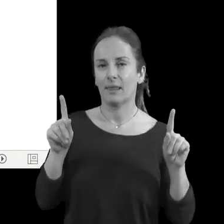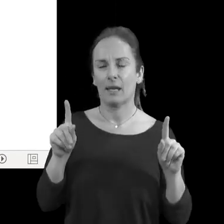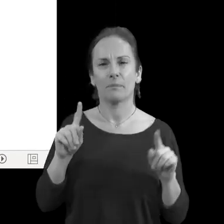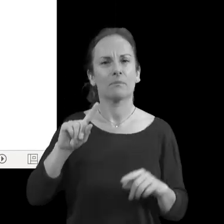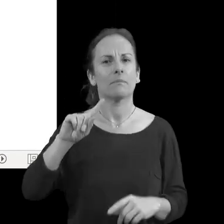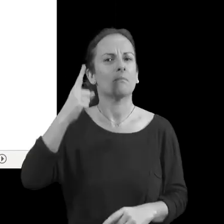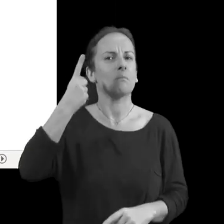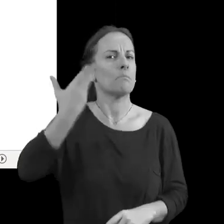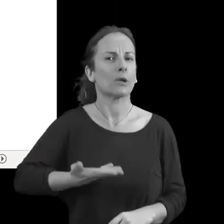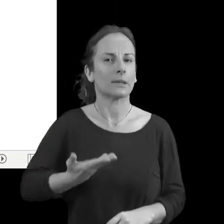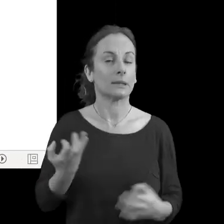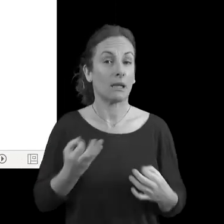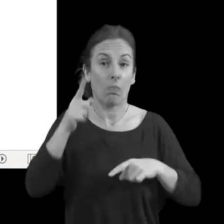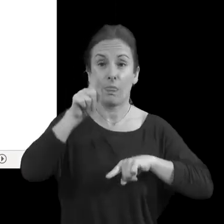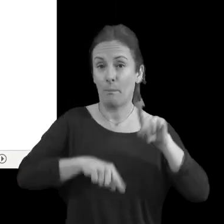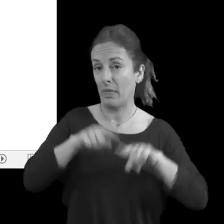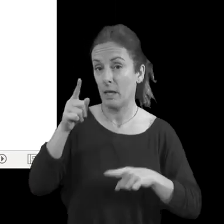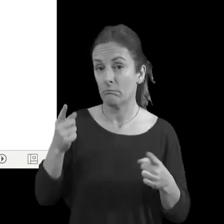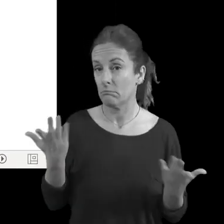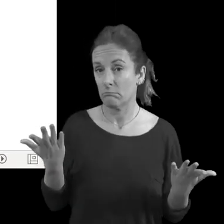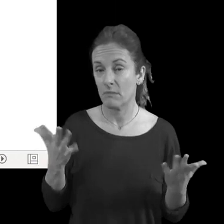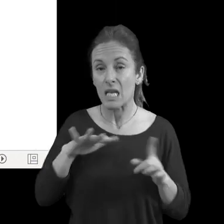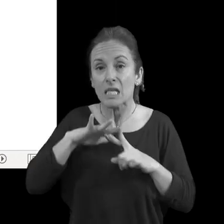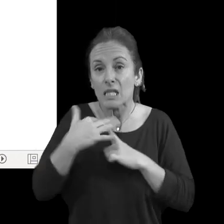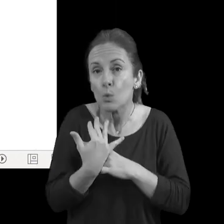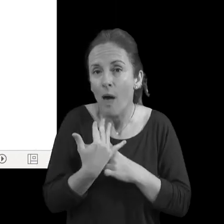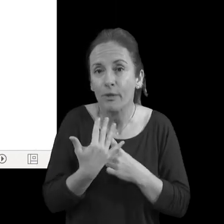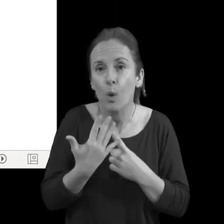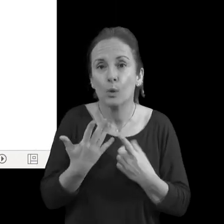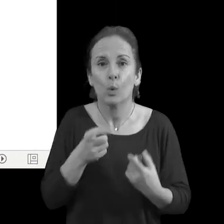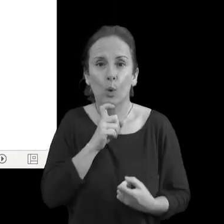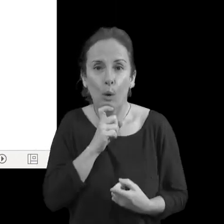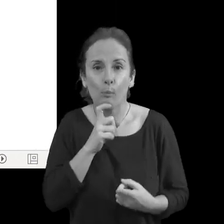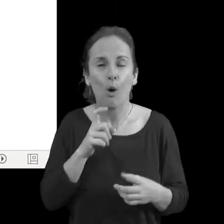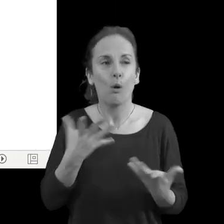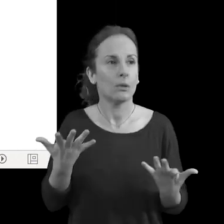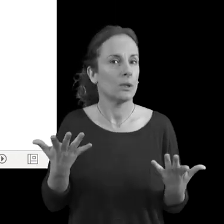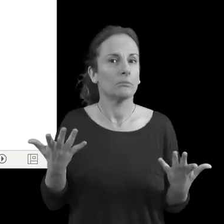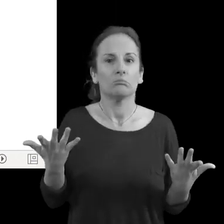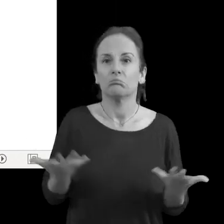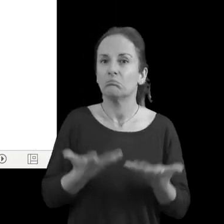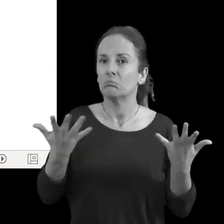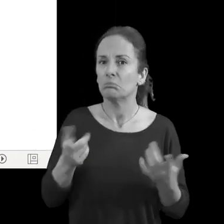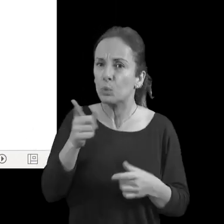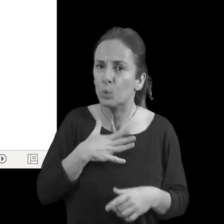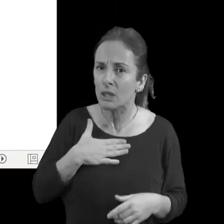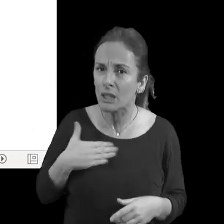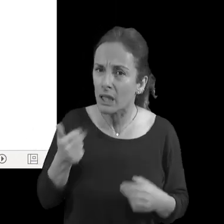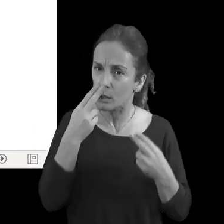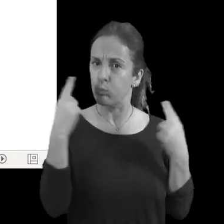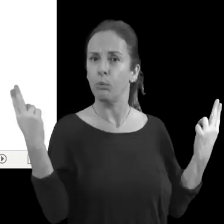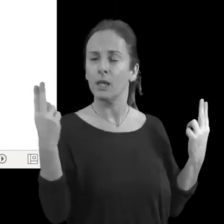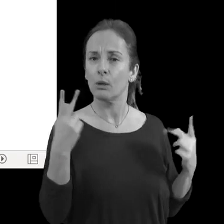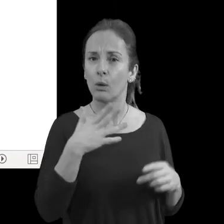primero es que, pues depende de qué situación tengas, depende del contexto en el que estés, depende de si puedes, de si quieres,